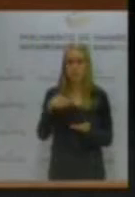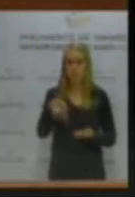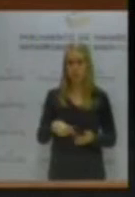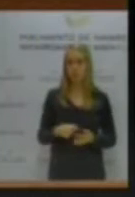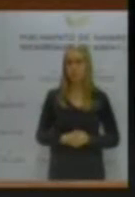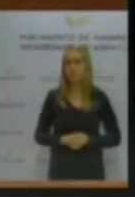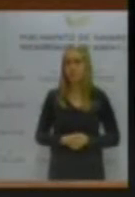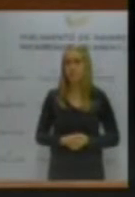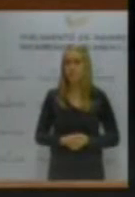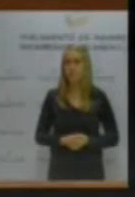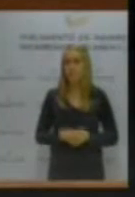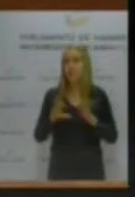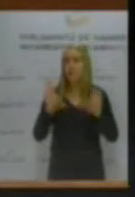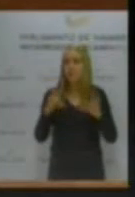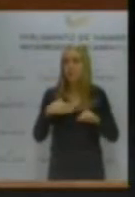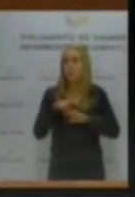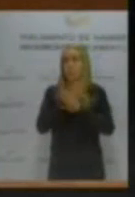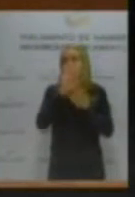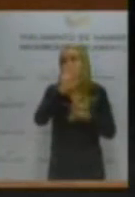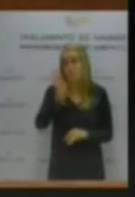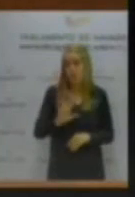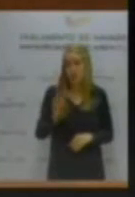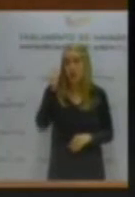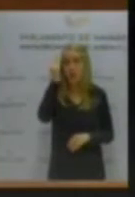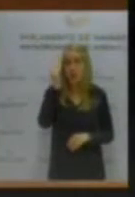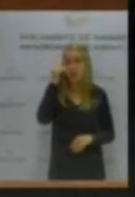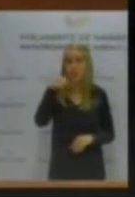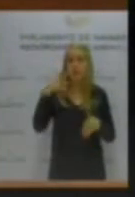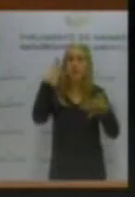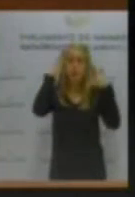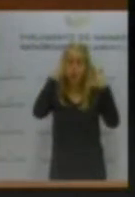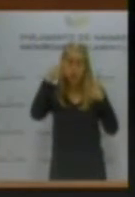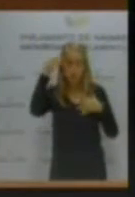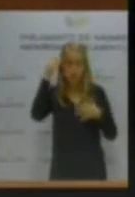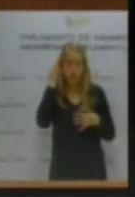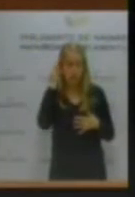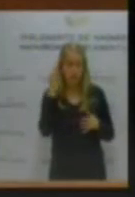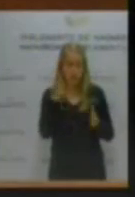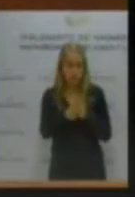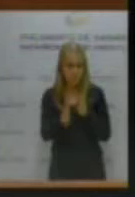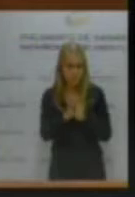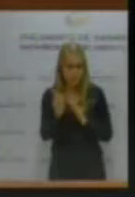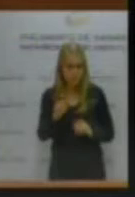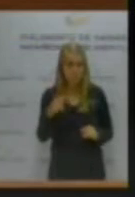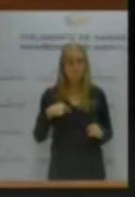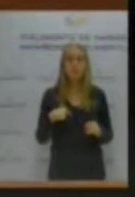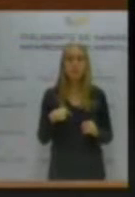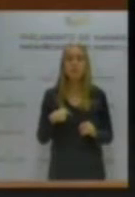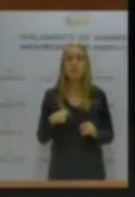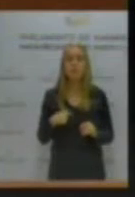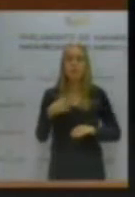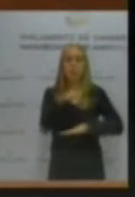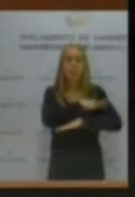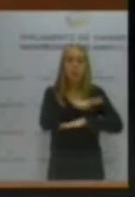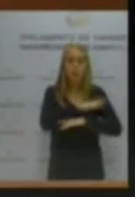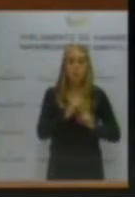Pero parece, tal y como también nos ha querido explicar la consejera, que el Gobierno le da a ese ente público